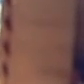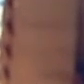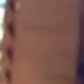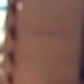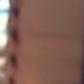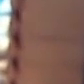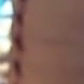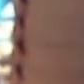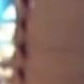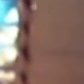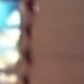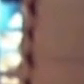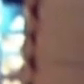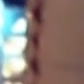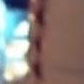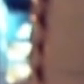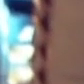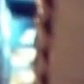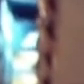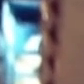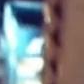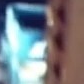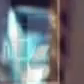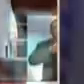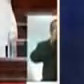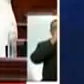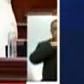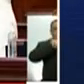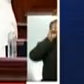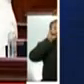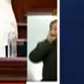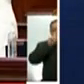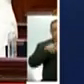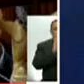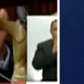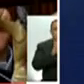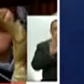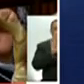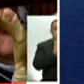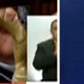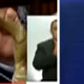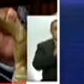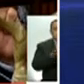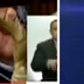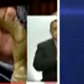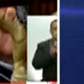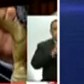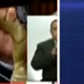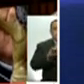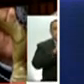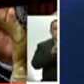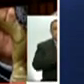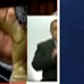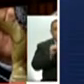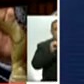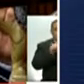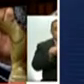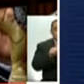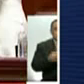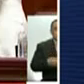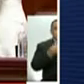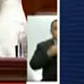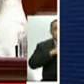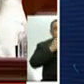familia magisterial es un dolor irreparable, es una pérdida irreparable, porque